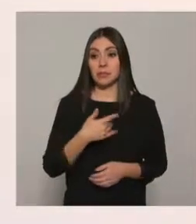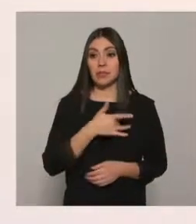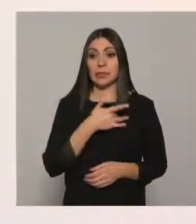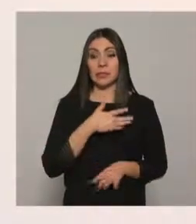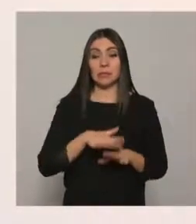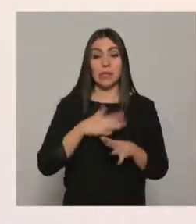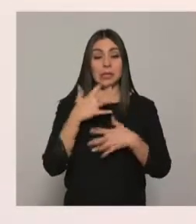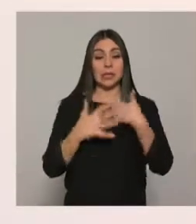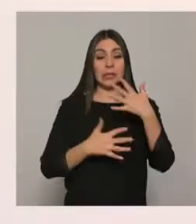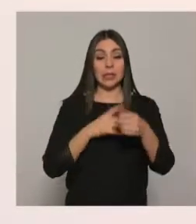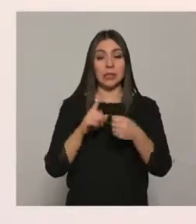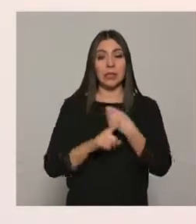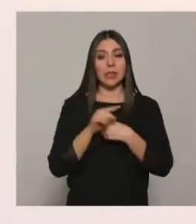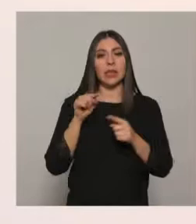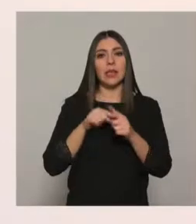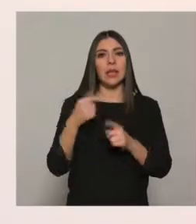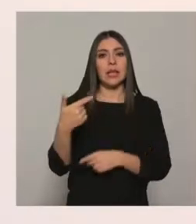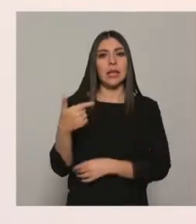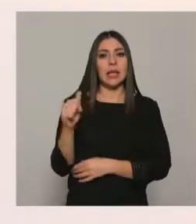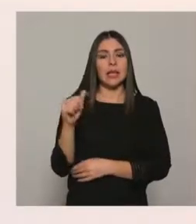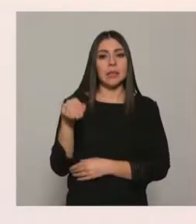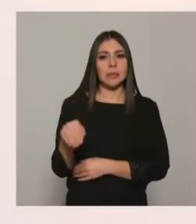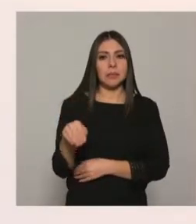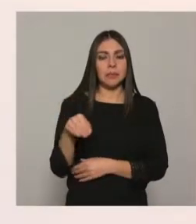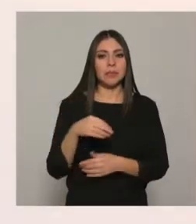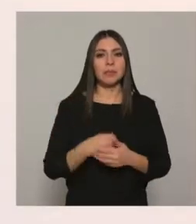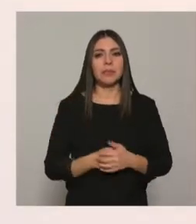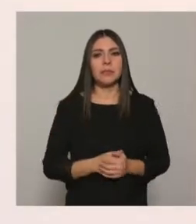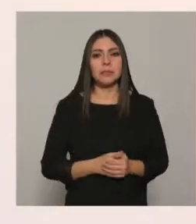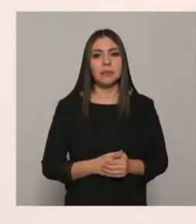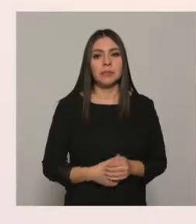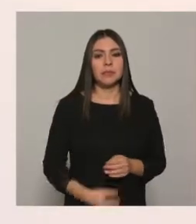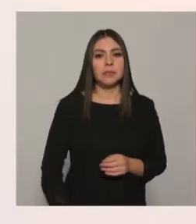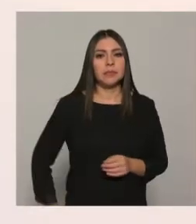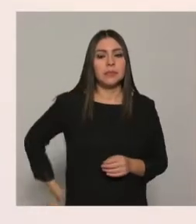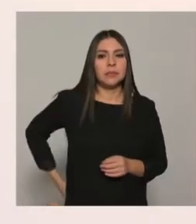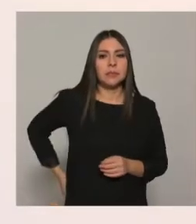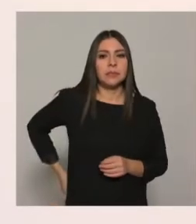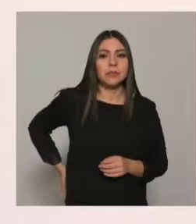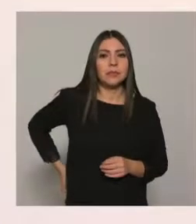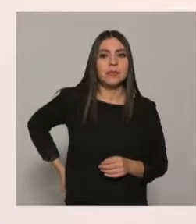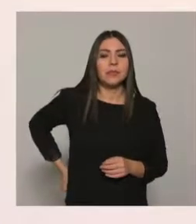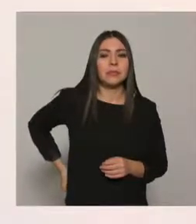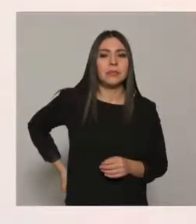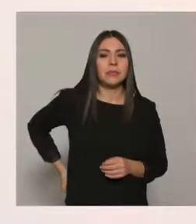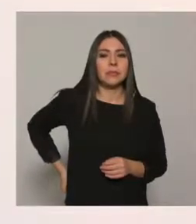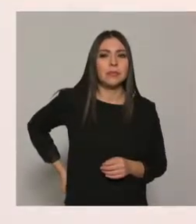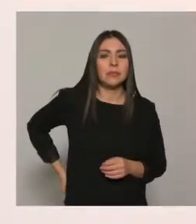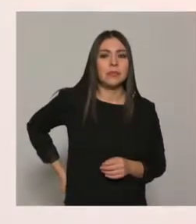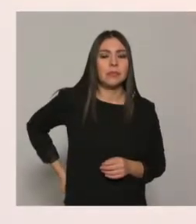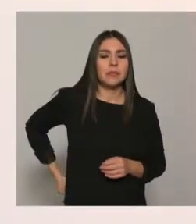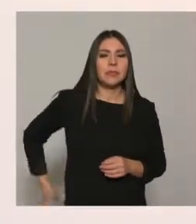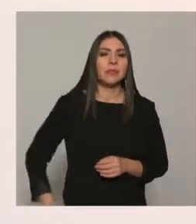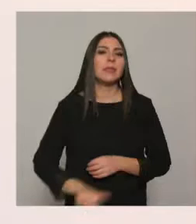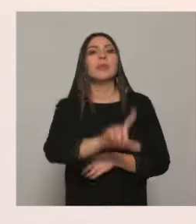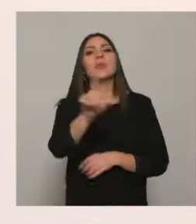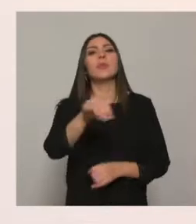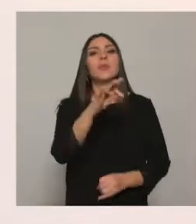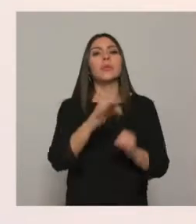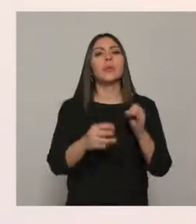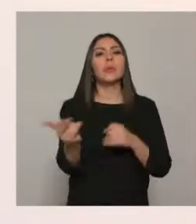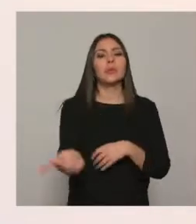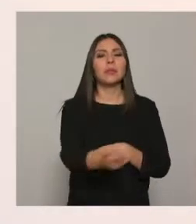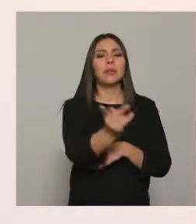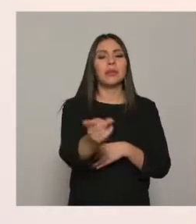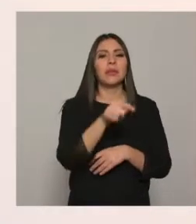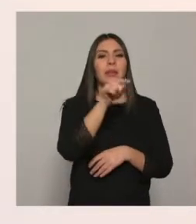duda la de Gustavo Amadero, ¿no? Sobre todo al final, cuando le preguntamos al alcalde Chillil sobre su red de nepotismo en